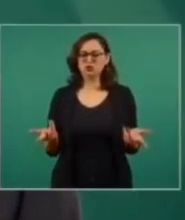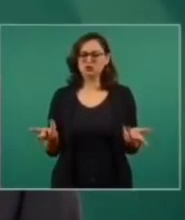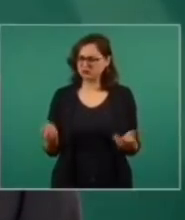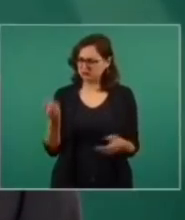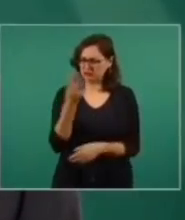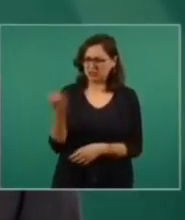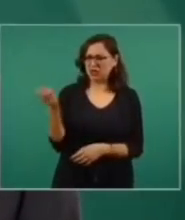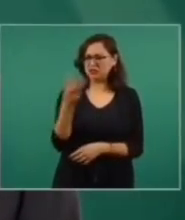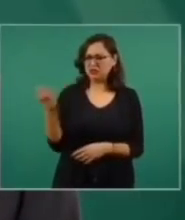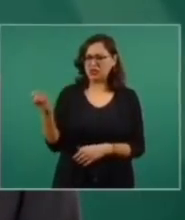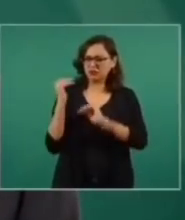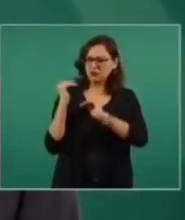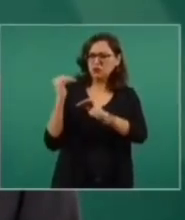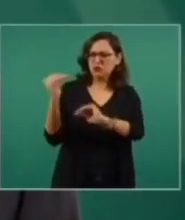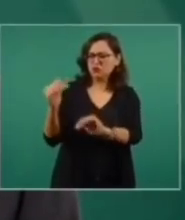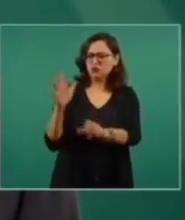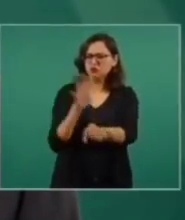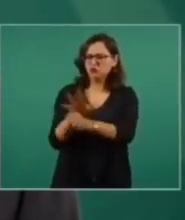mayoría?